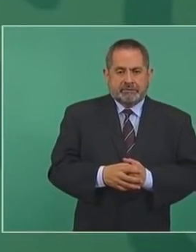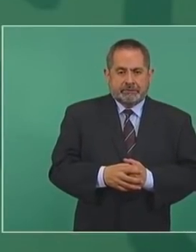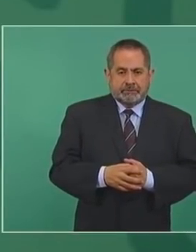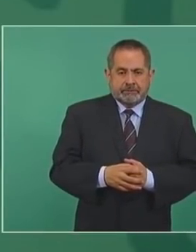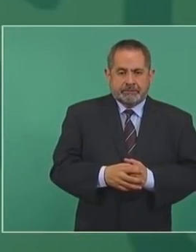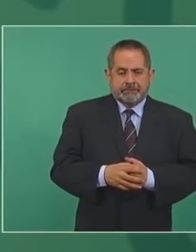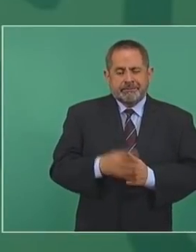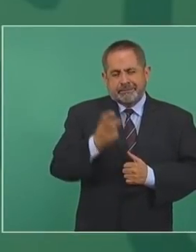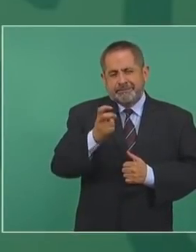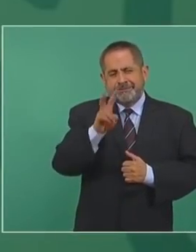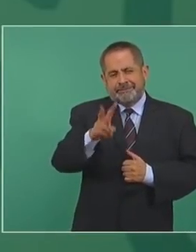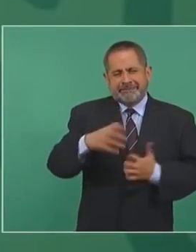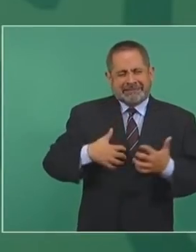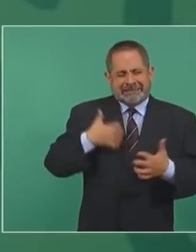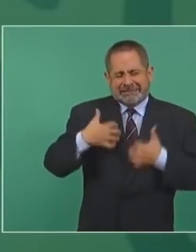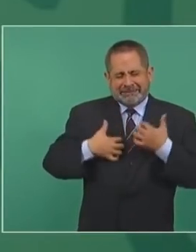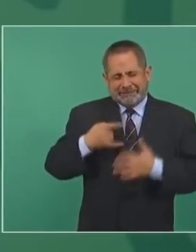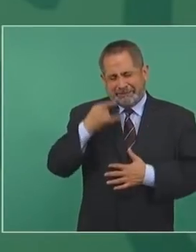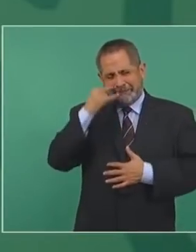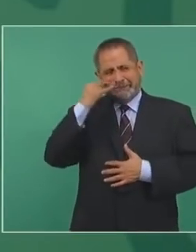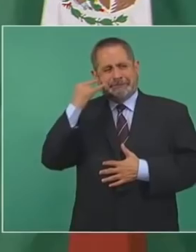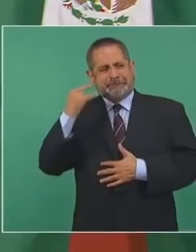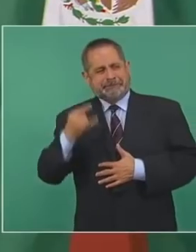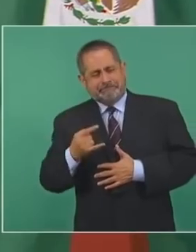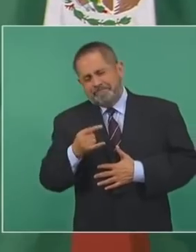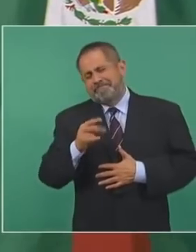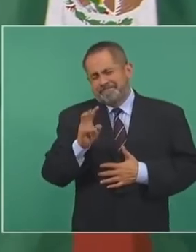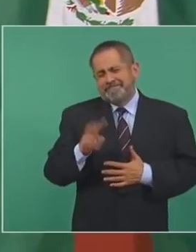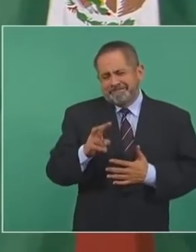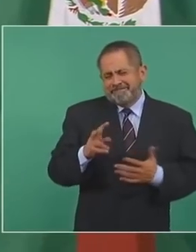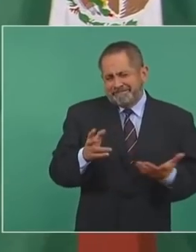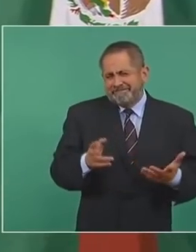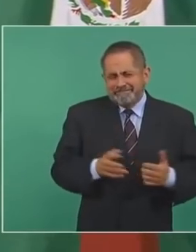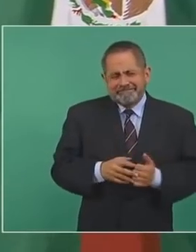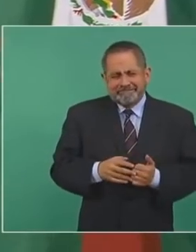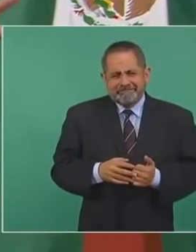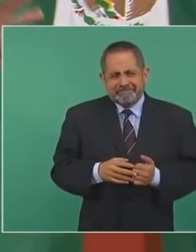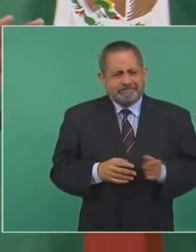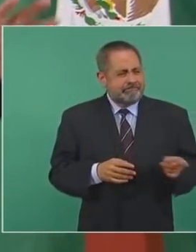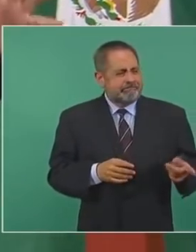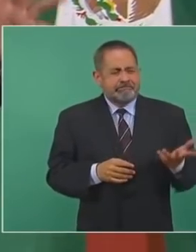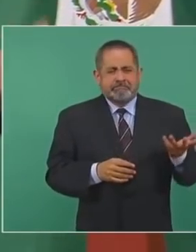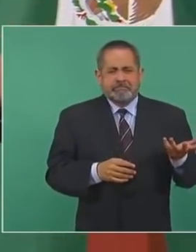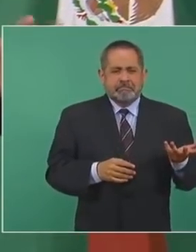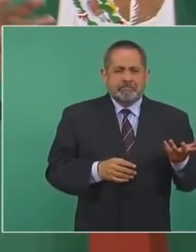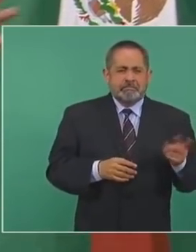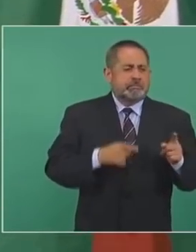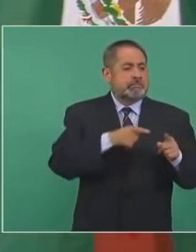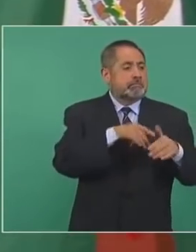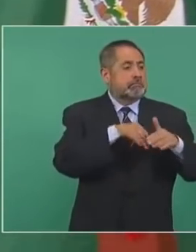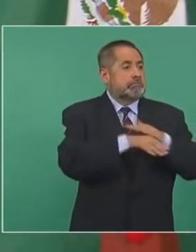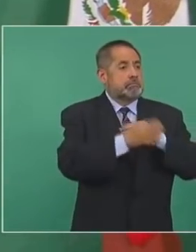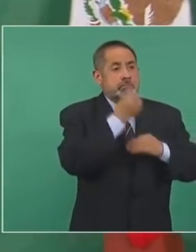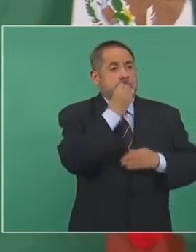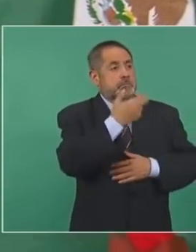pues produce indignación el que esté comiendo